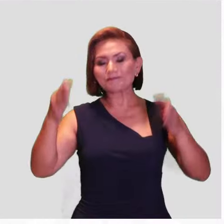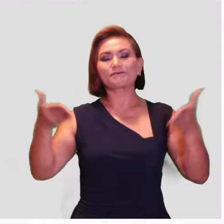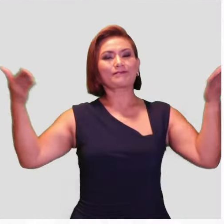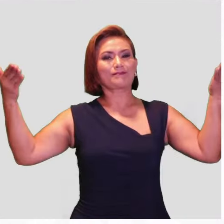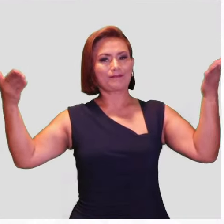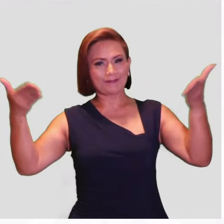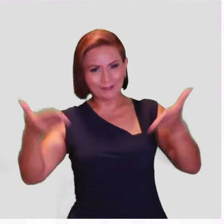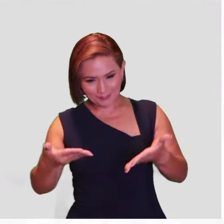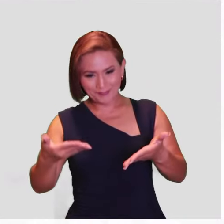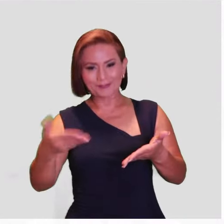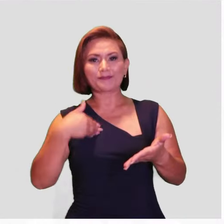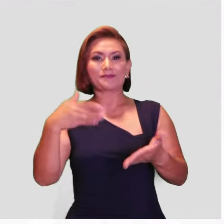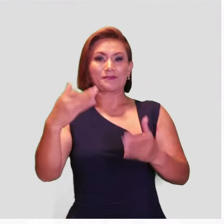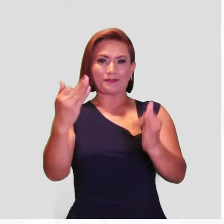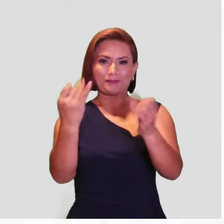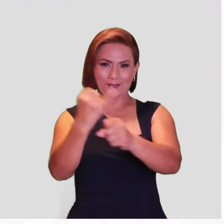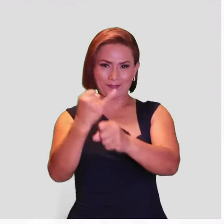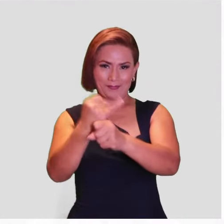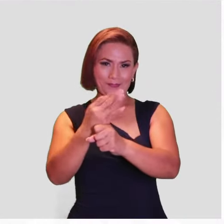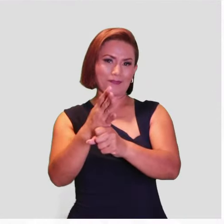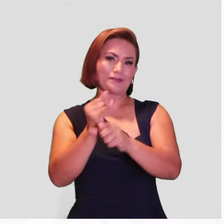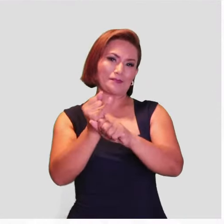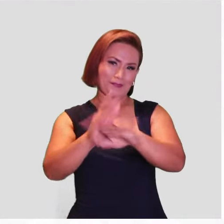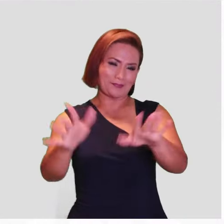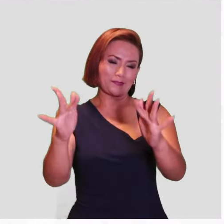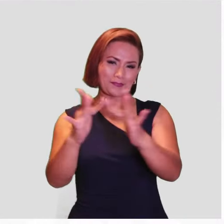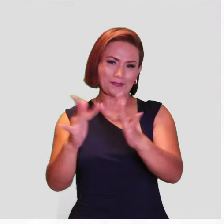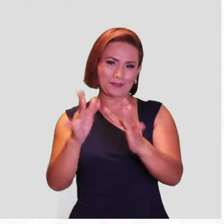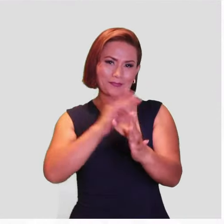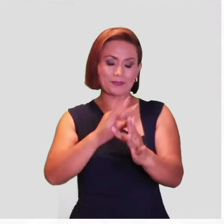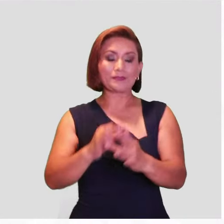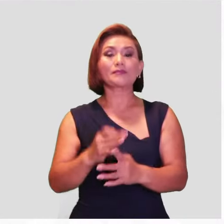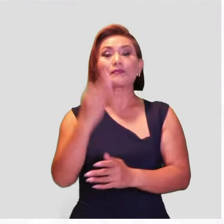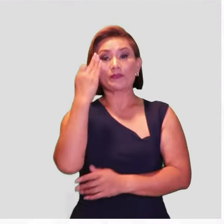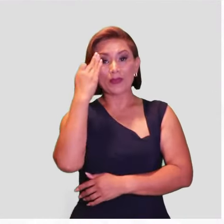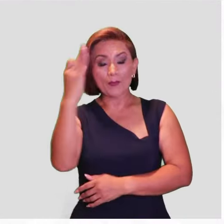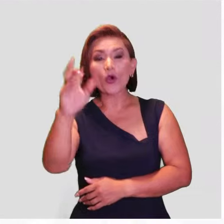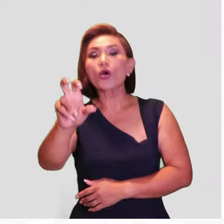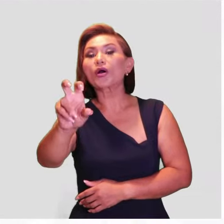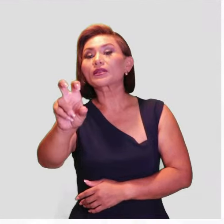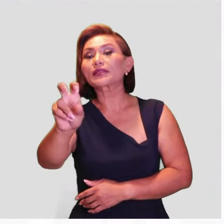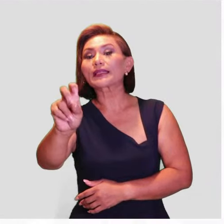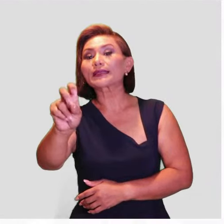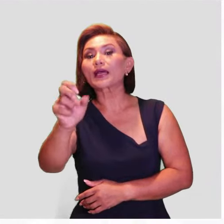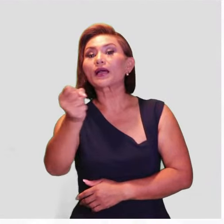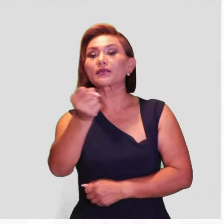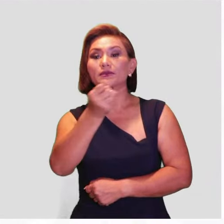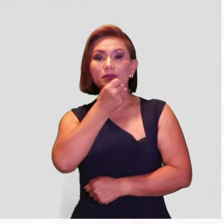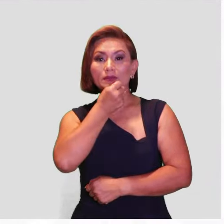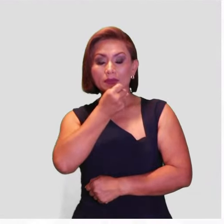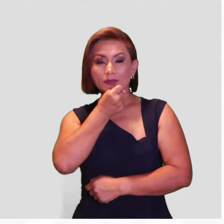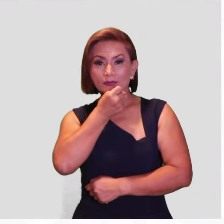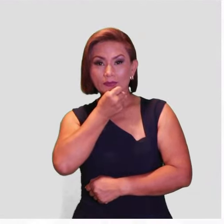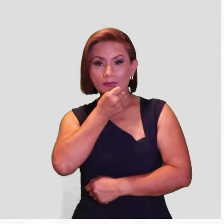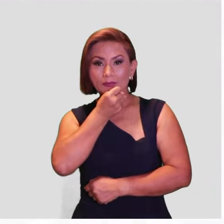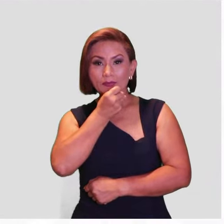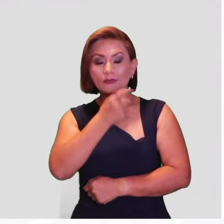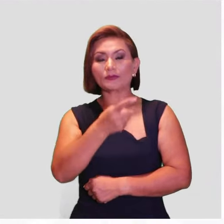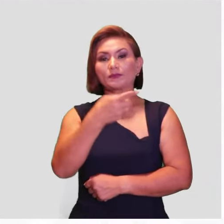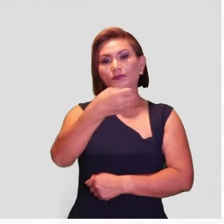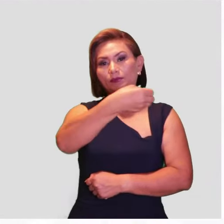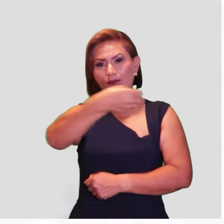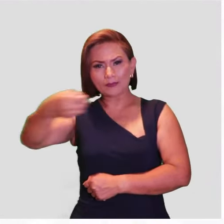sigue esta transmisión especial. Para ello, las candidaturas contarán con 30 segundos de tiempo y el orden de exposición